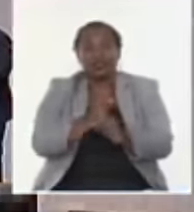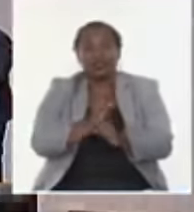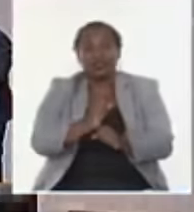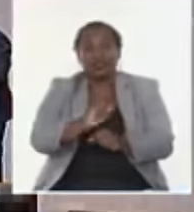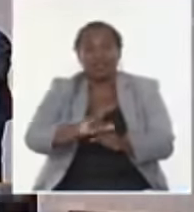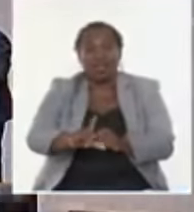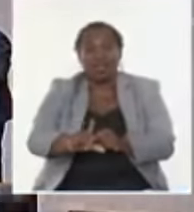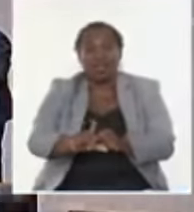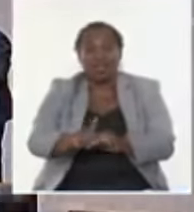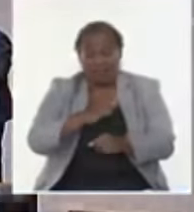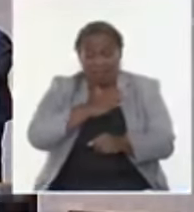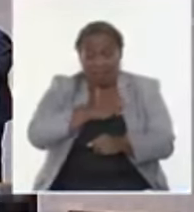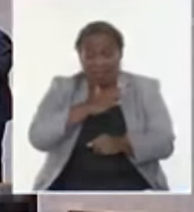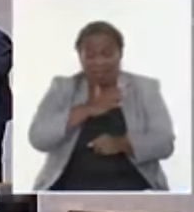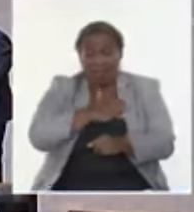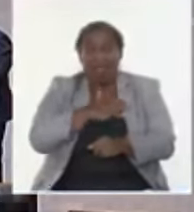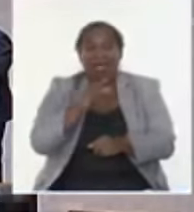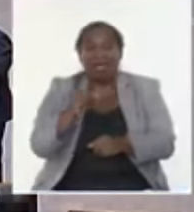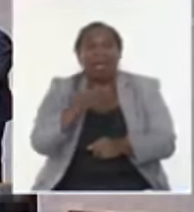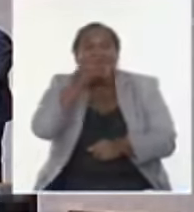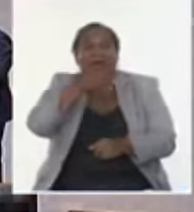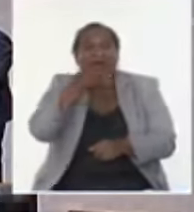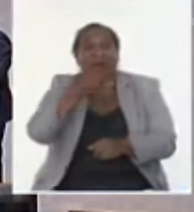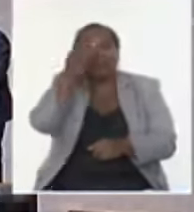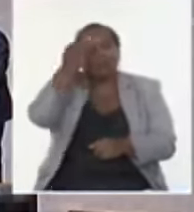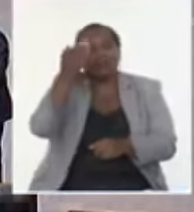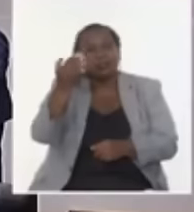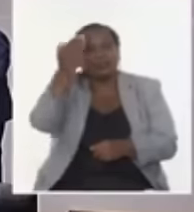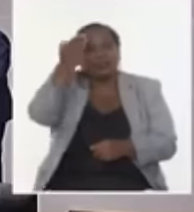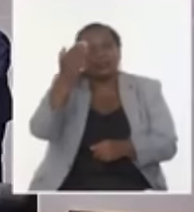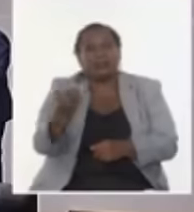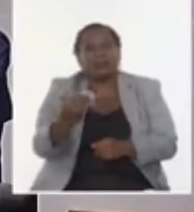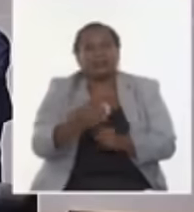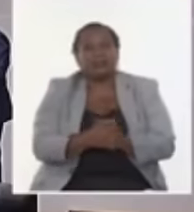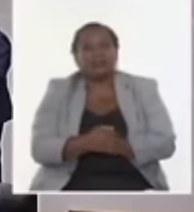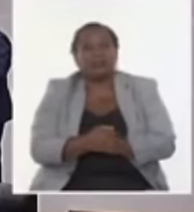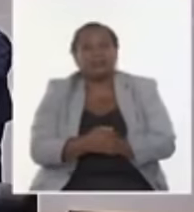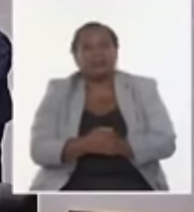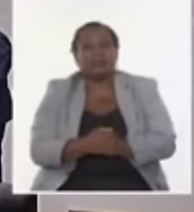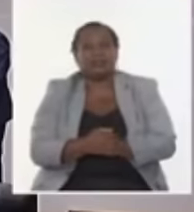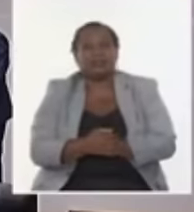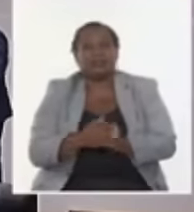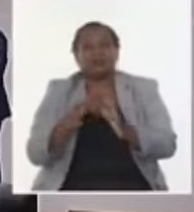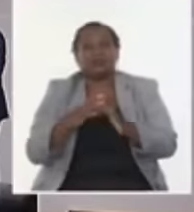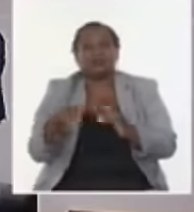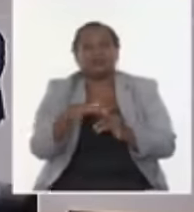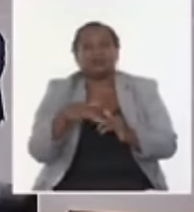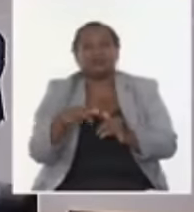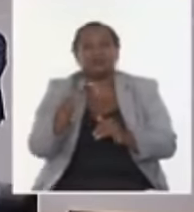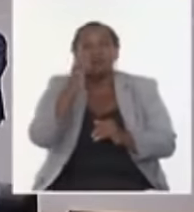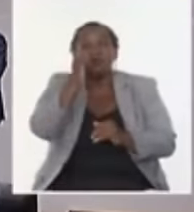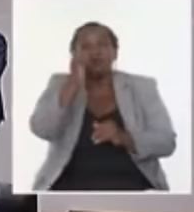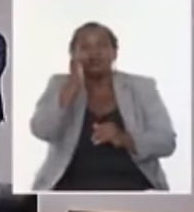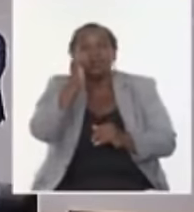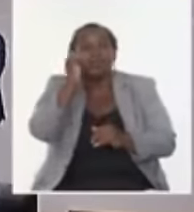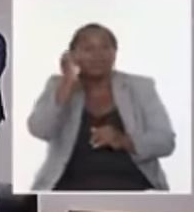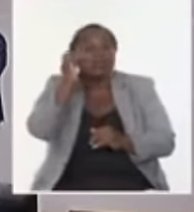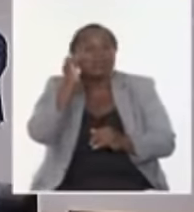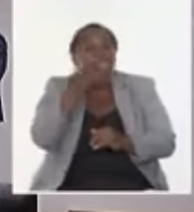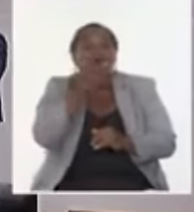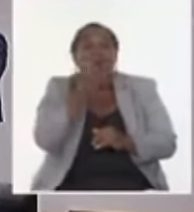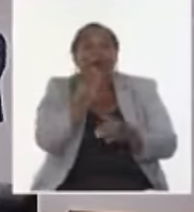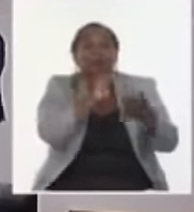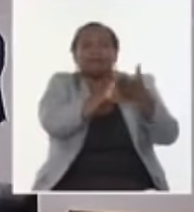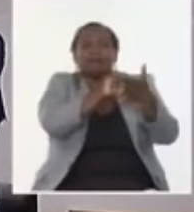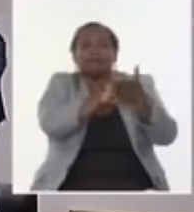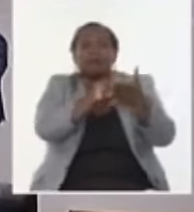a los cuales desde aquí les trasladamos nuestro agradecimiento por ese trabajo que hacen en las comunidades, esos muchachos jóvenes, yendo casa por